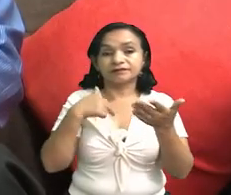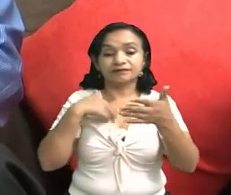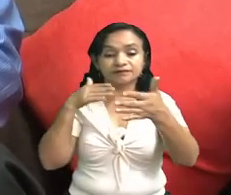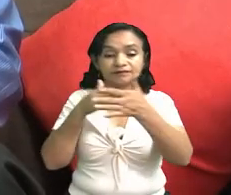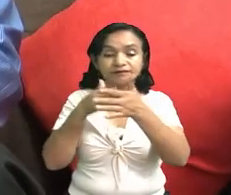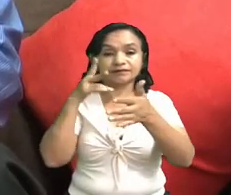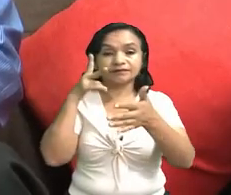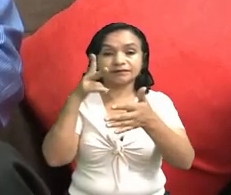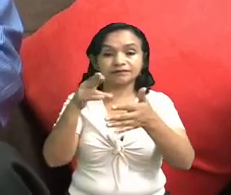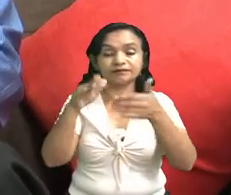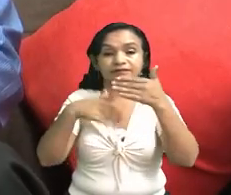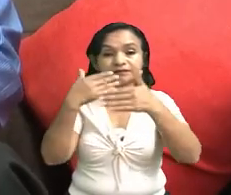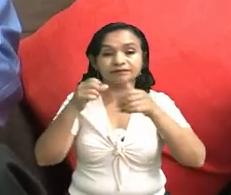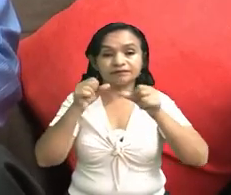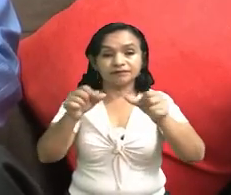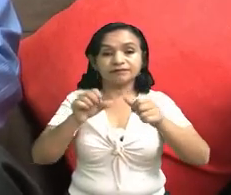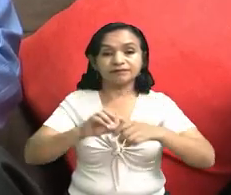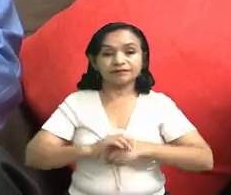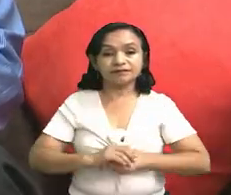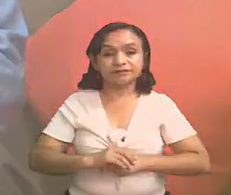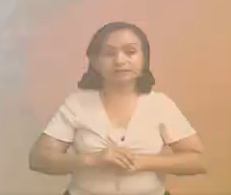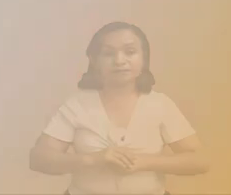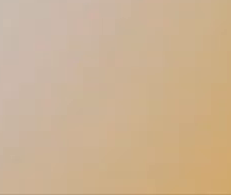una breve pausa y ya volvemos.